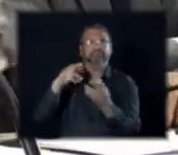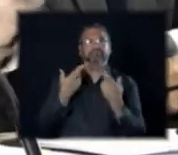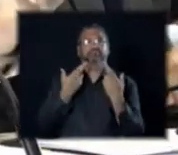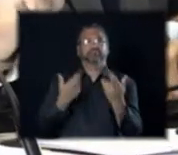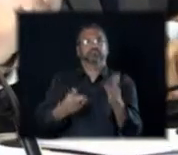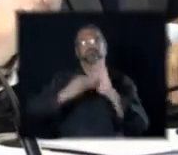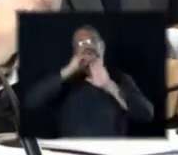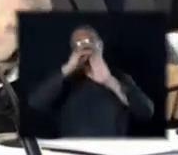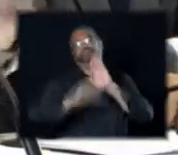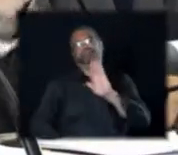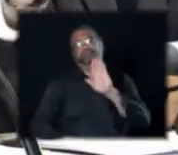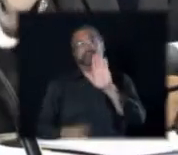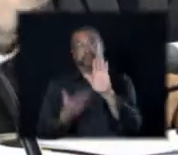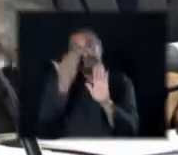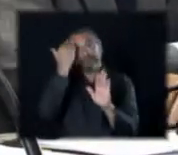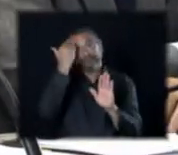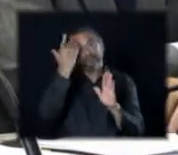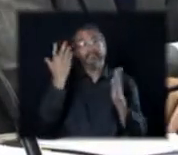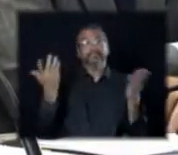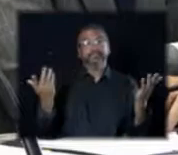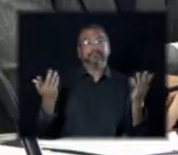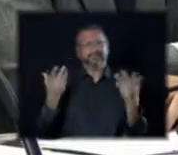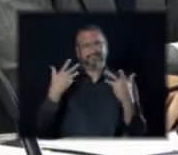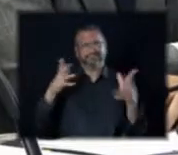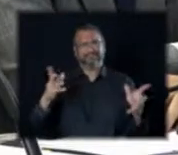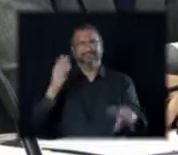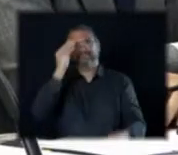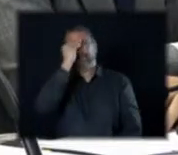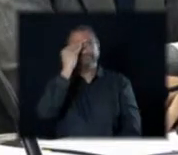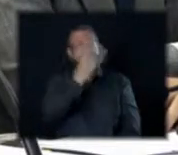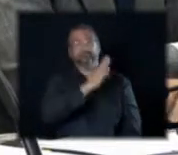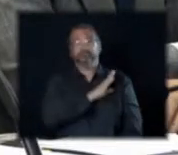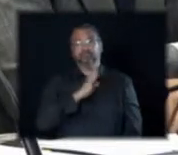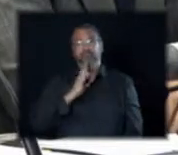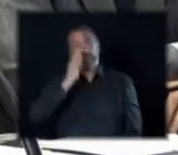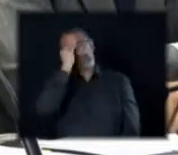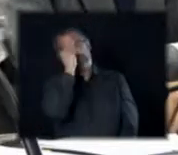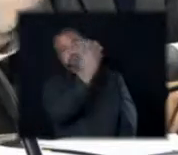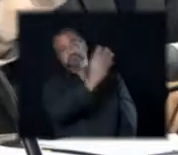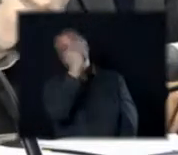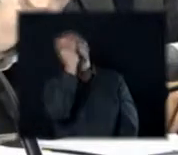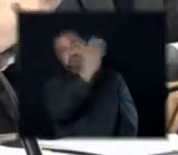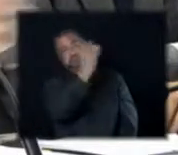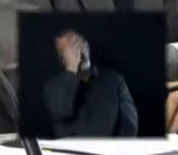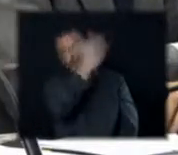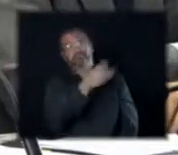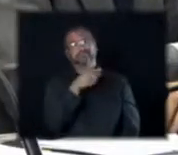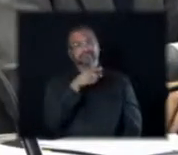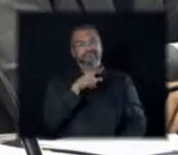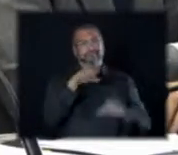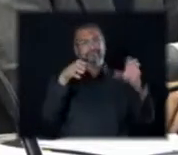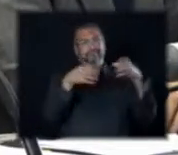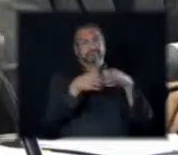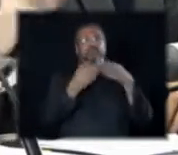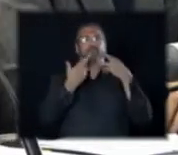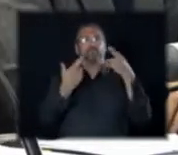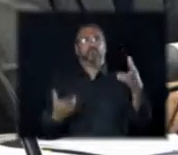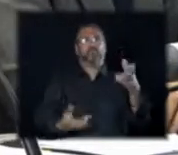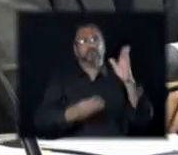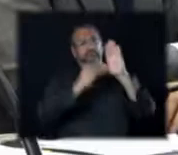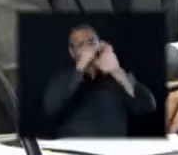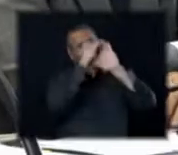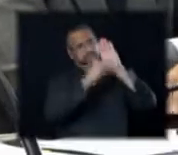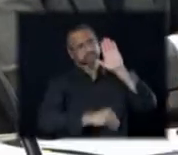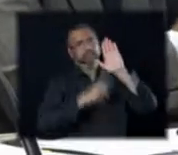recaudos fiscales mensual también. Como usted sabe, hemos estado compartiendo con ustedes el informe de